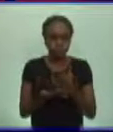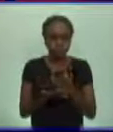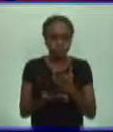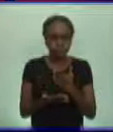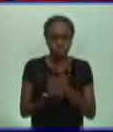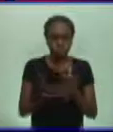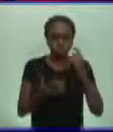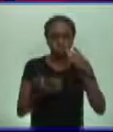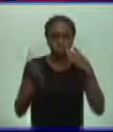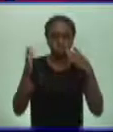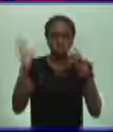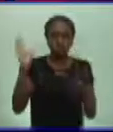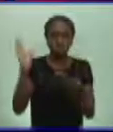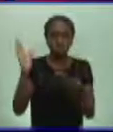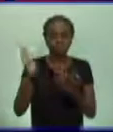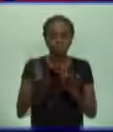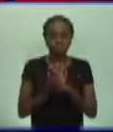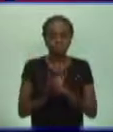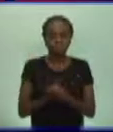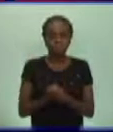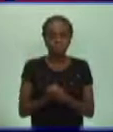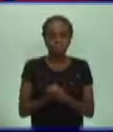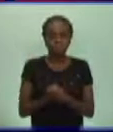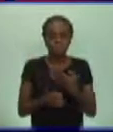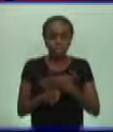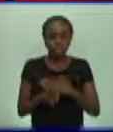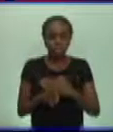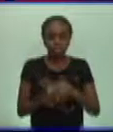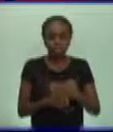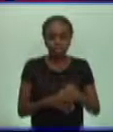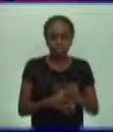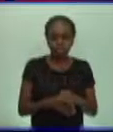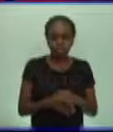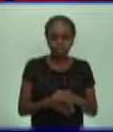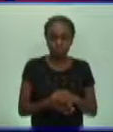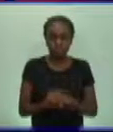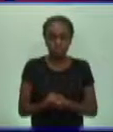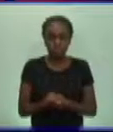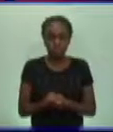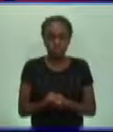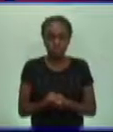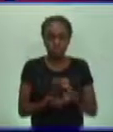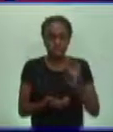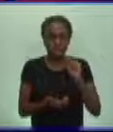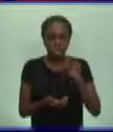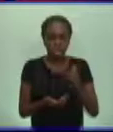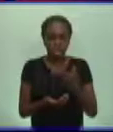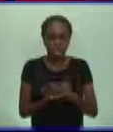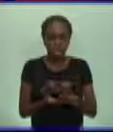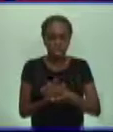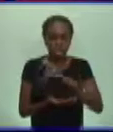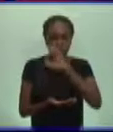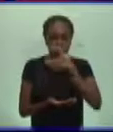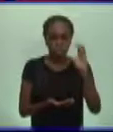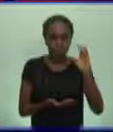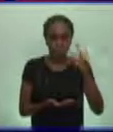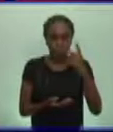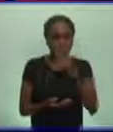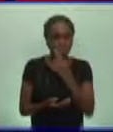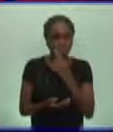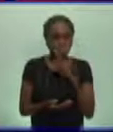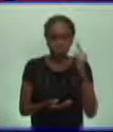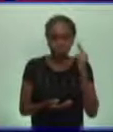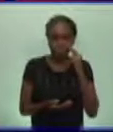Leduán Villé Vicente. Él es alumno de la Escuela José Martí de Alamar,